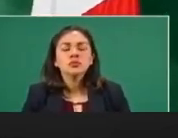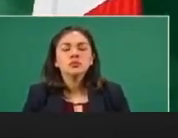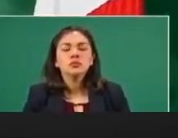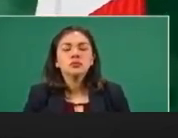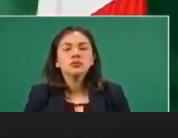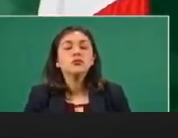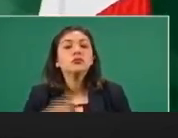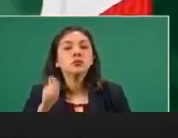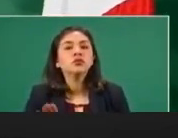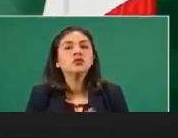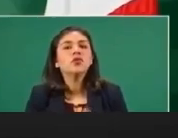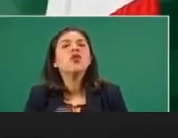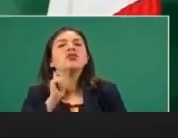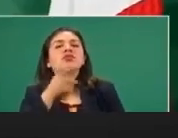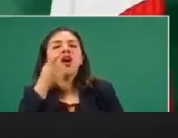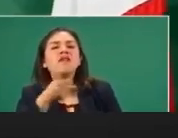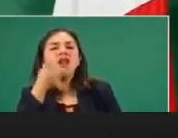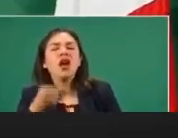de manera despectiva.